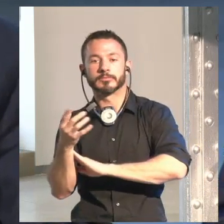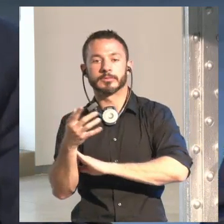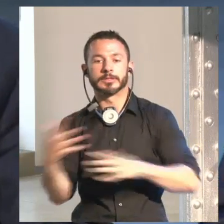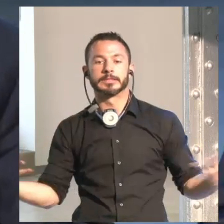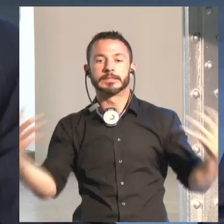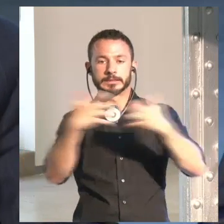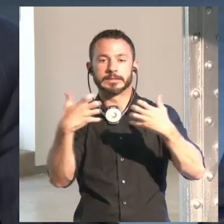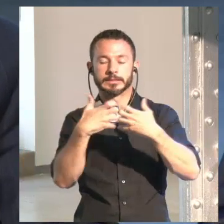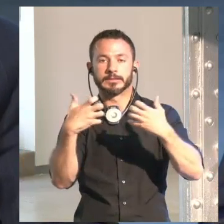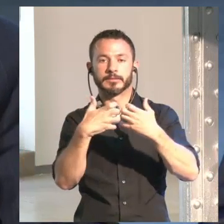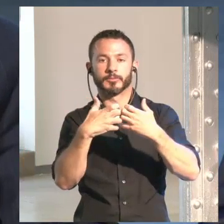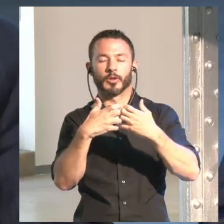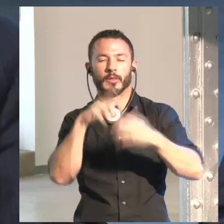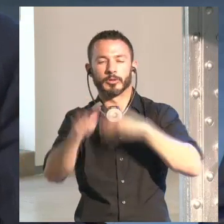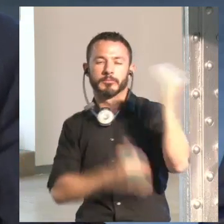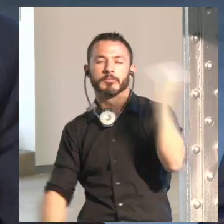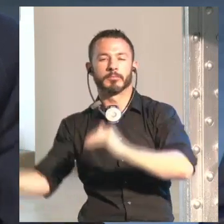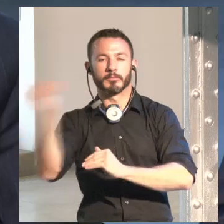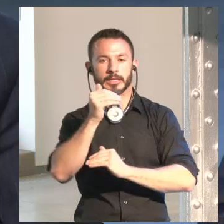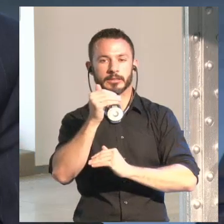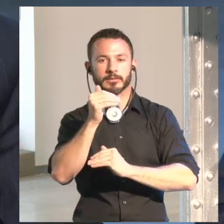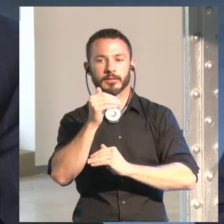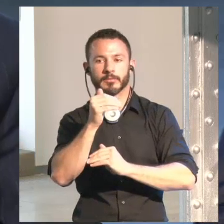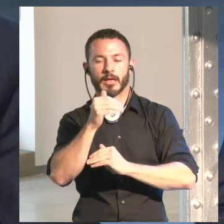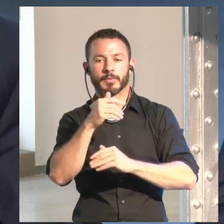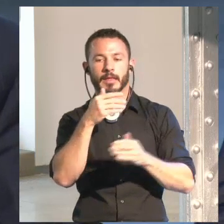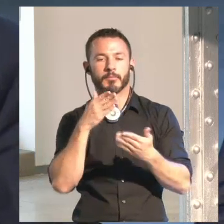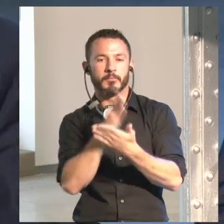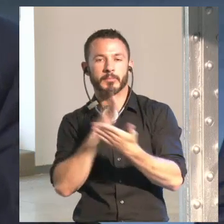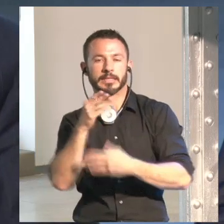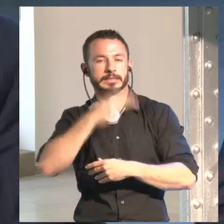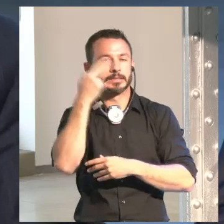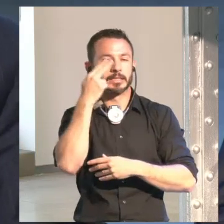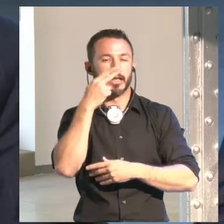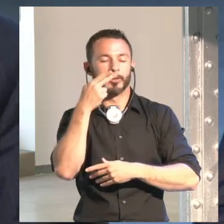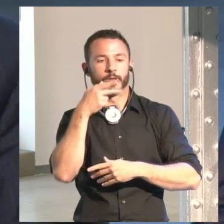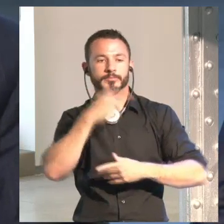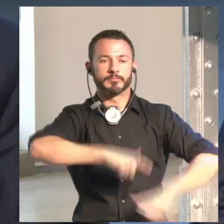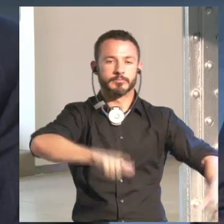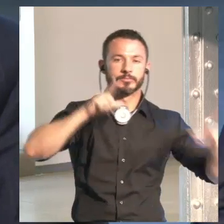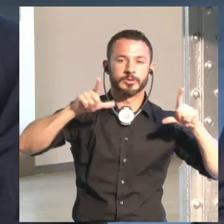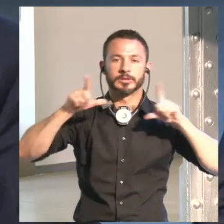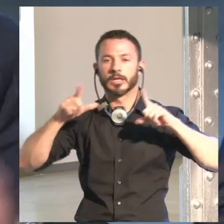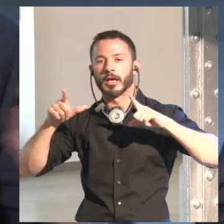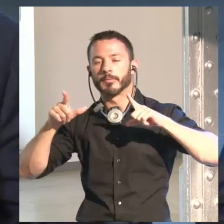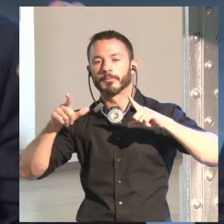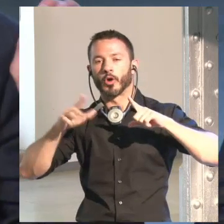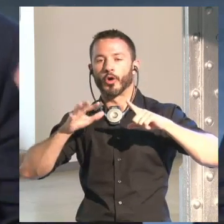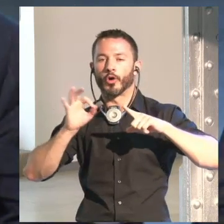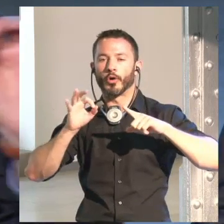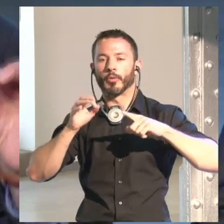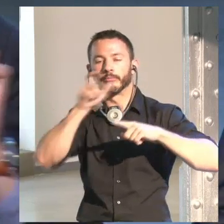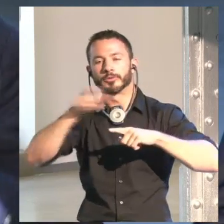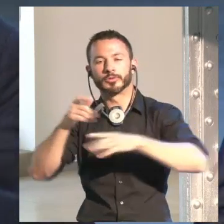Luego entra en una serie de partes interesadas o de actores y de jugadores adicional.